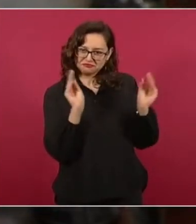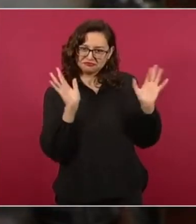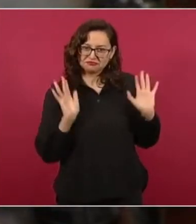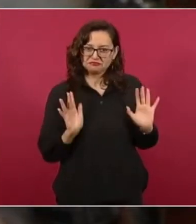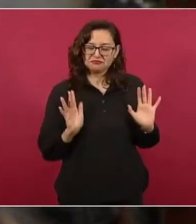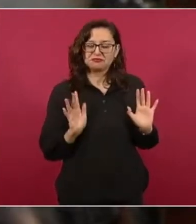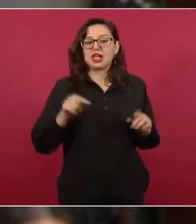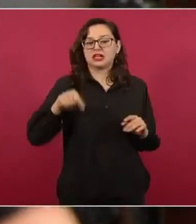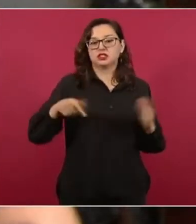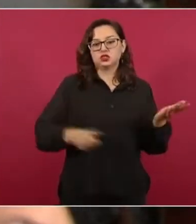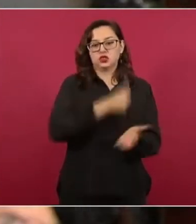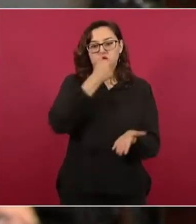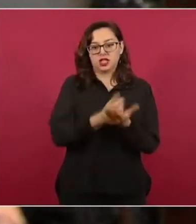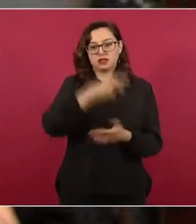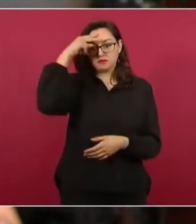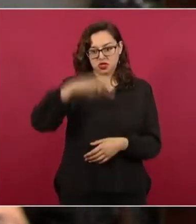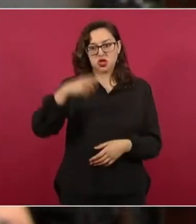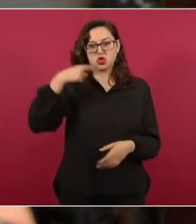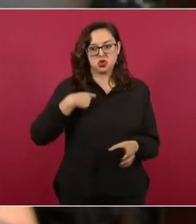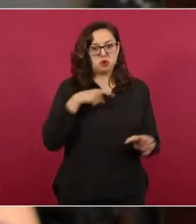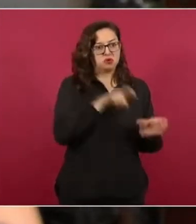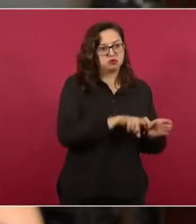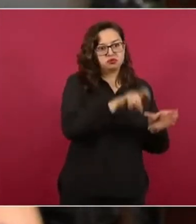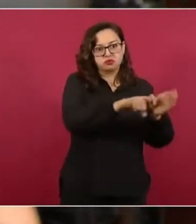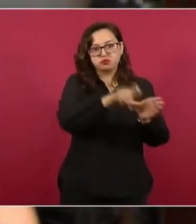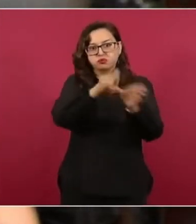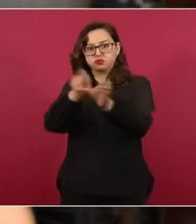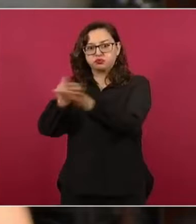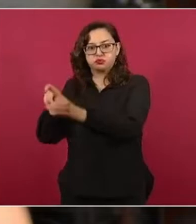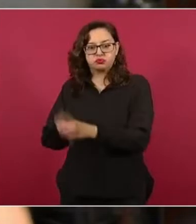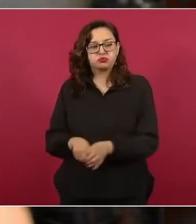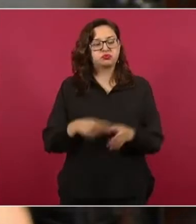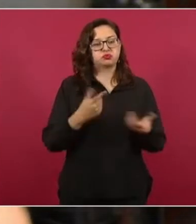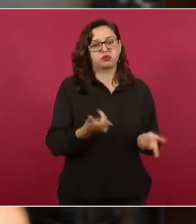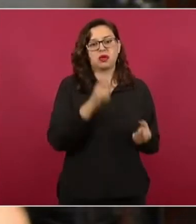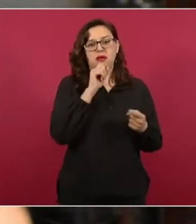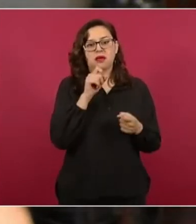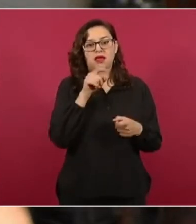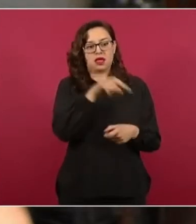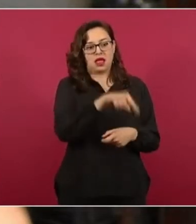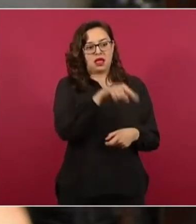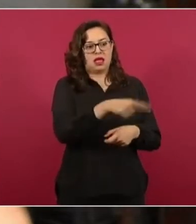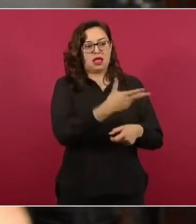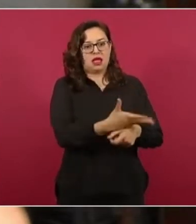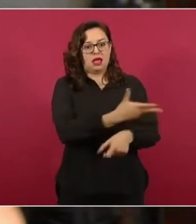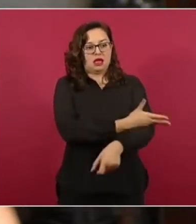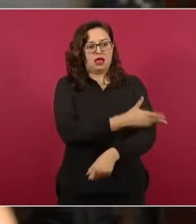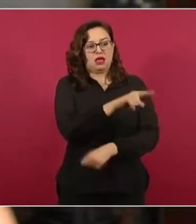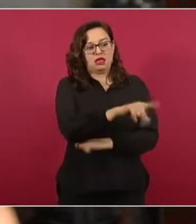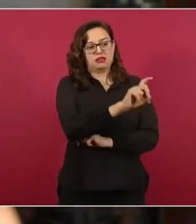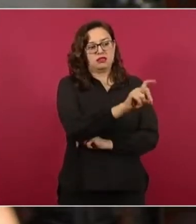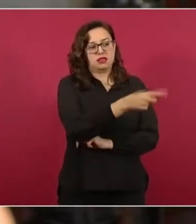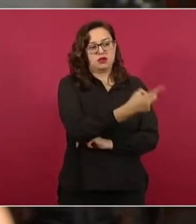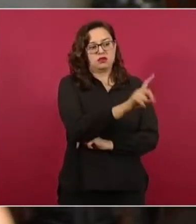Ciudad de México, estuvo en logias de Coahuila como Bayerno Escobedo 5 y recibió el grado 31,